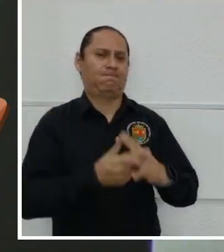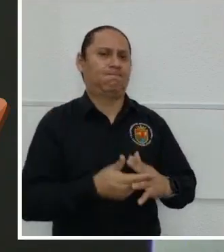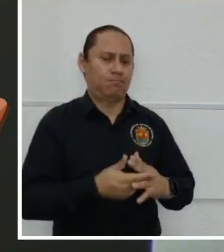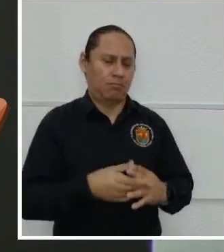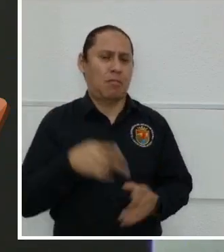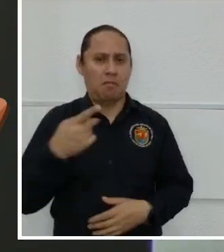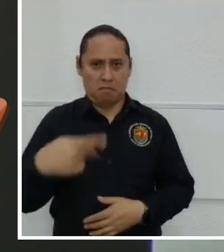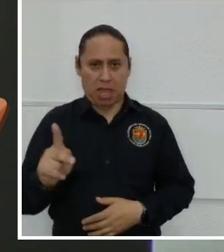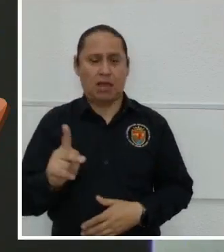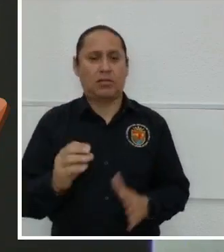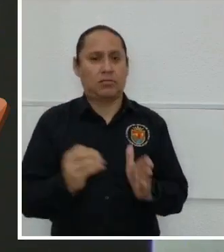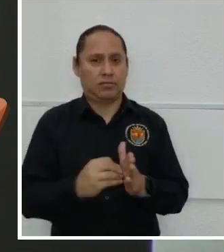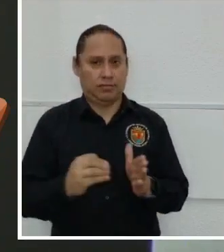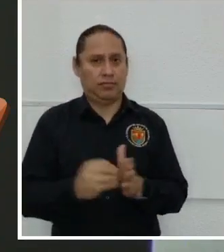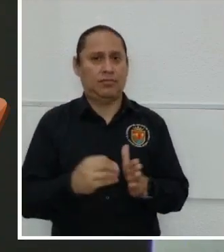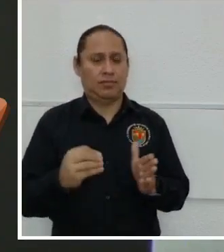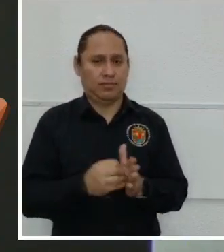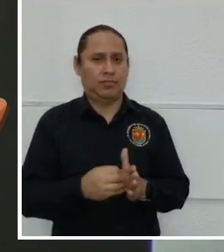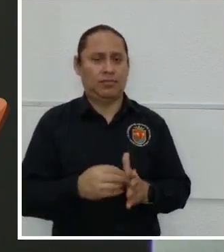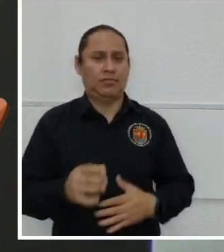sigue vigente